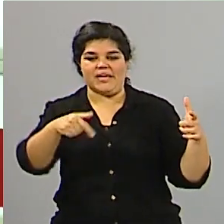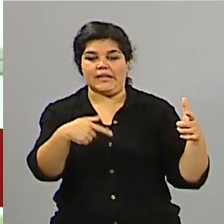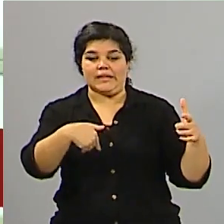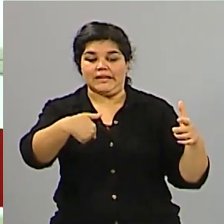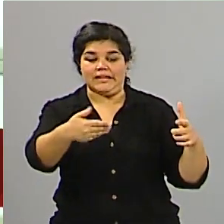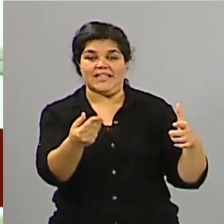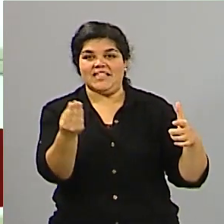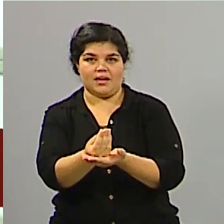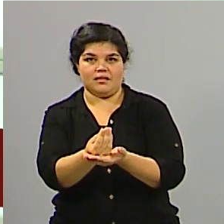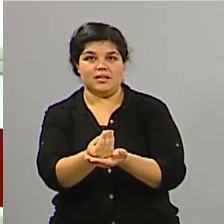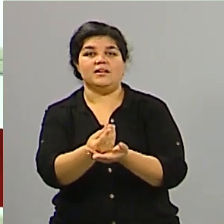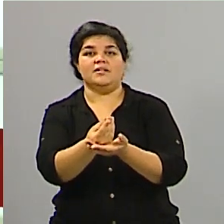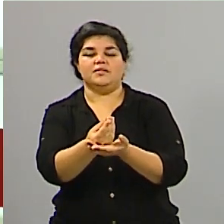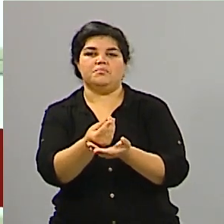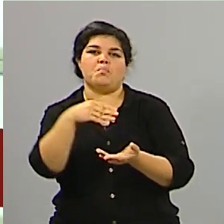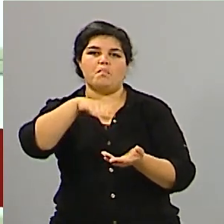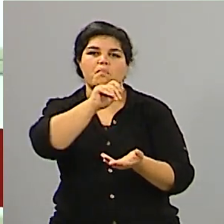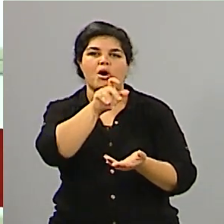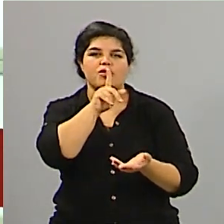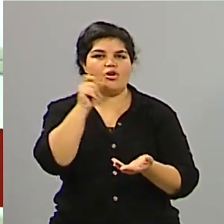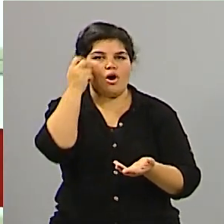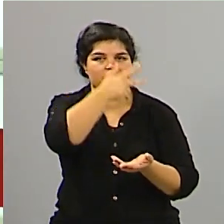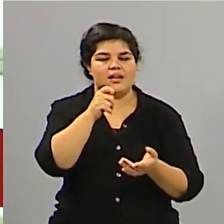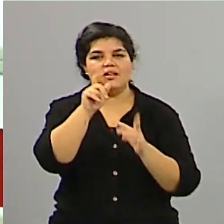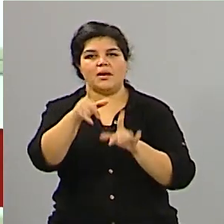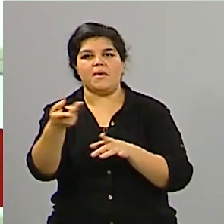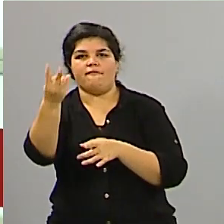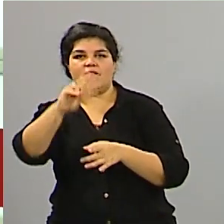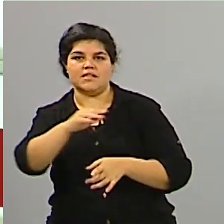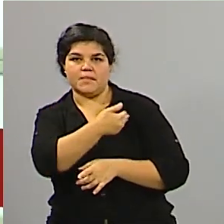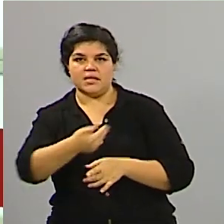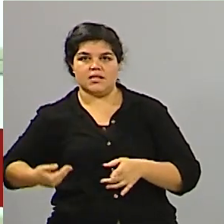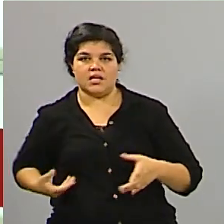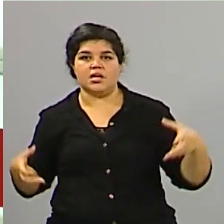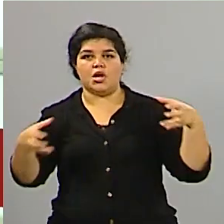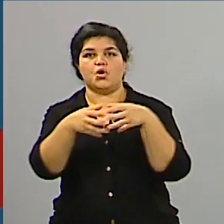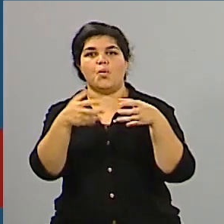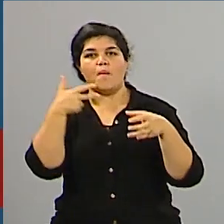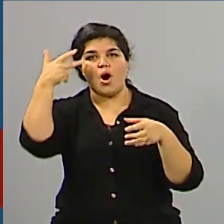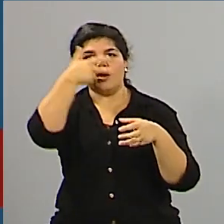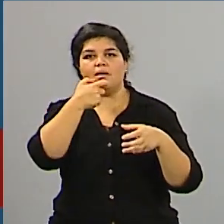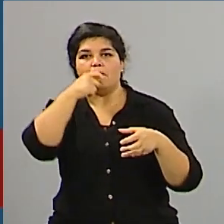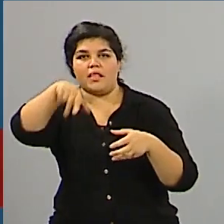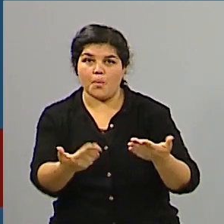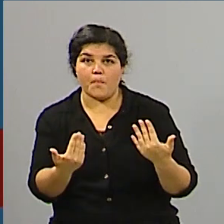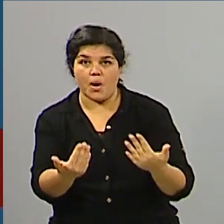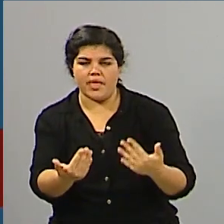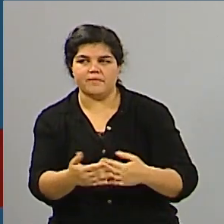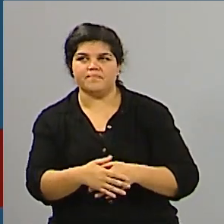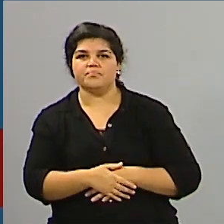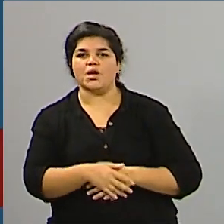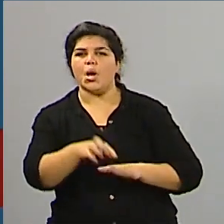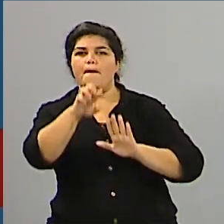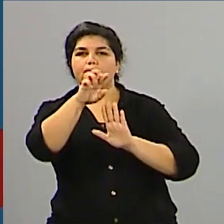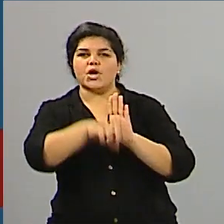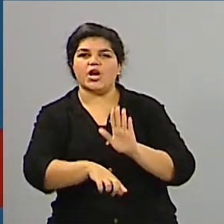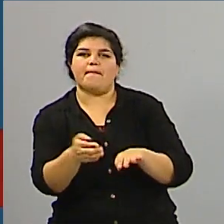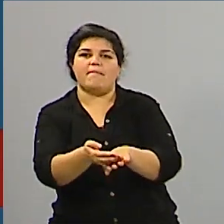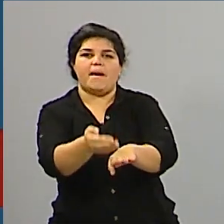que tengamos éxito. No estábamos teniendo mucha participación, sino que las campañas son consultadas muy